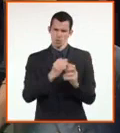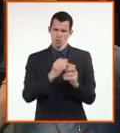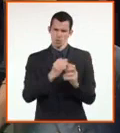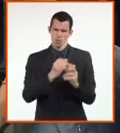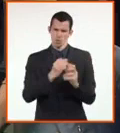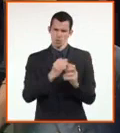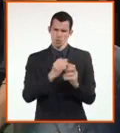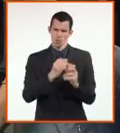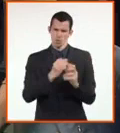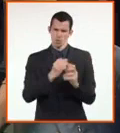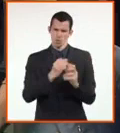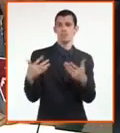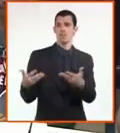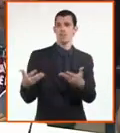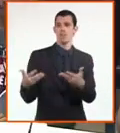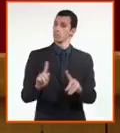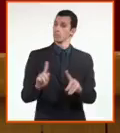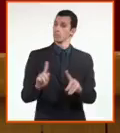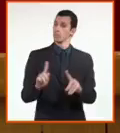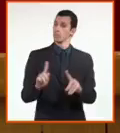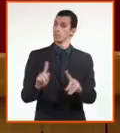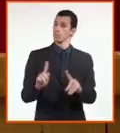Congreso. El debate del